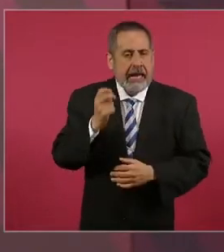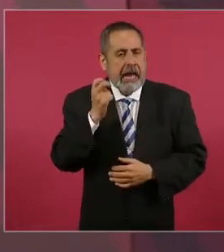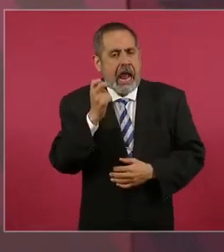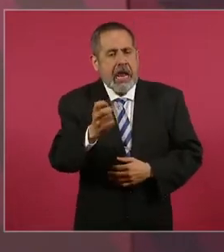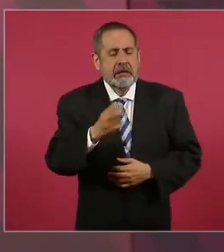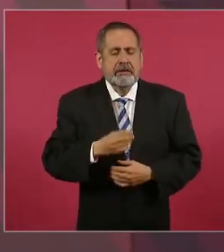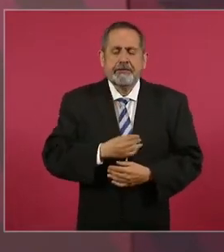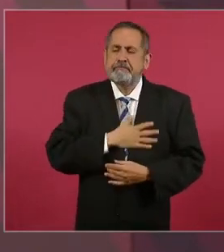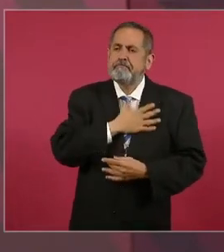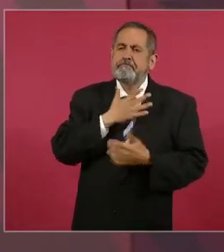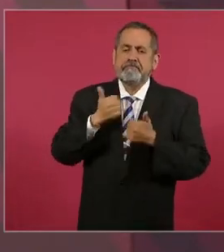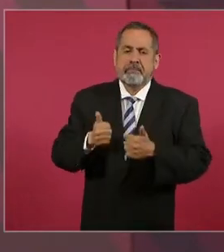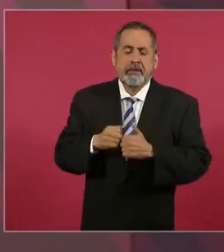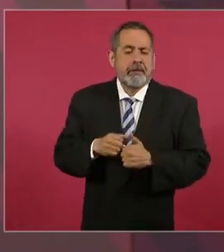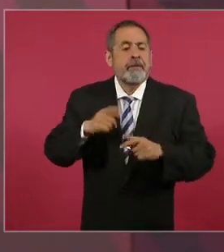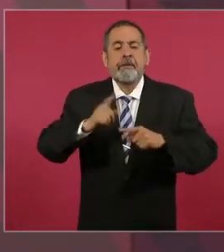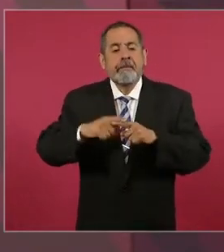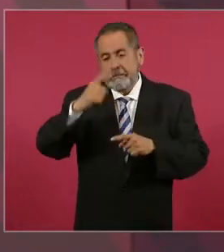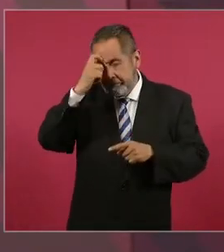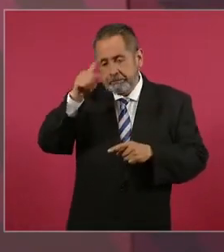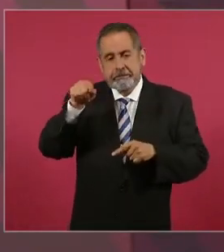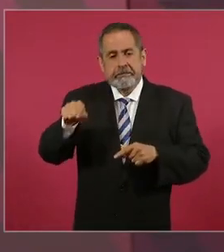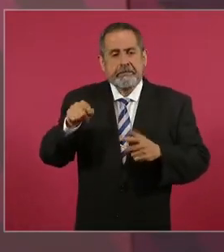Esa fue una invención